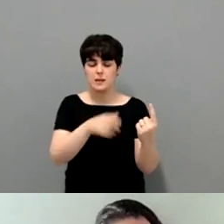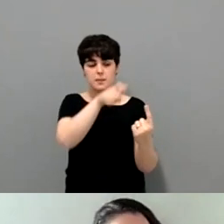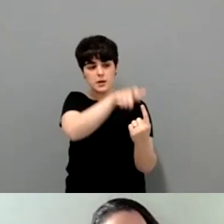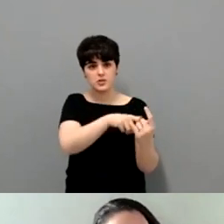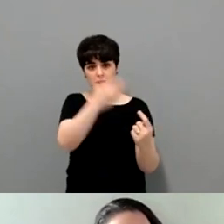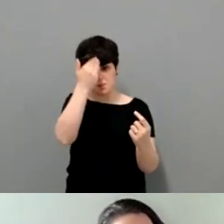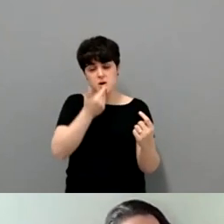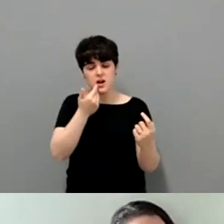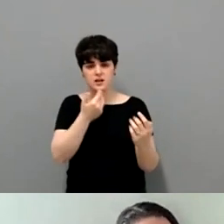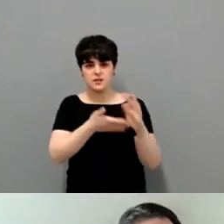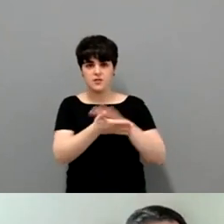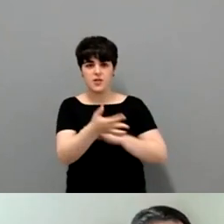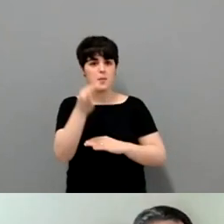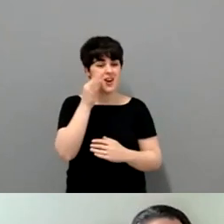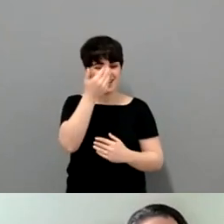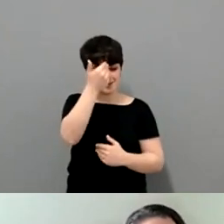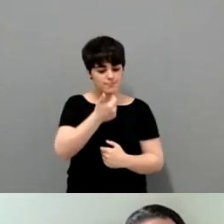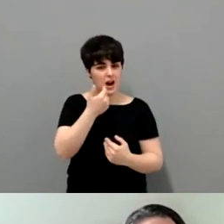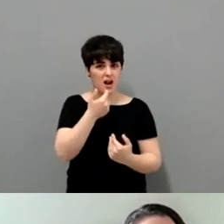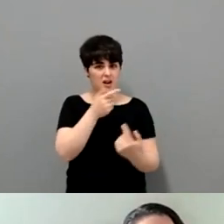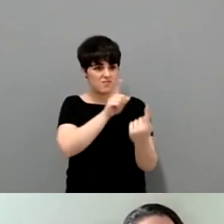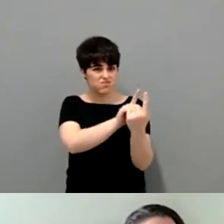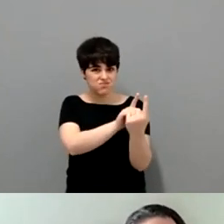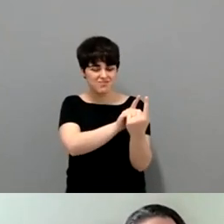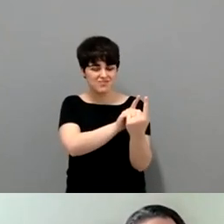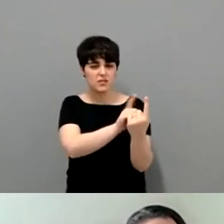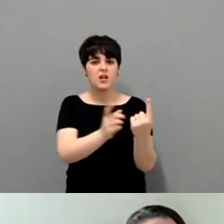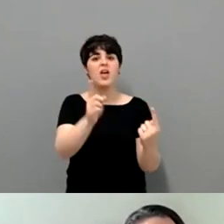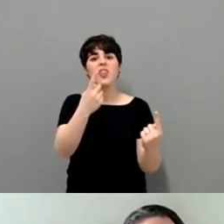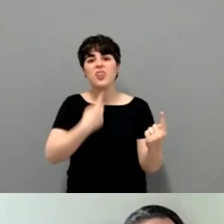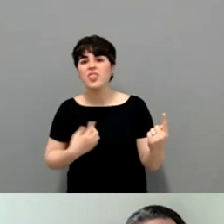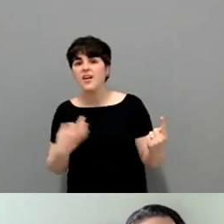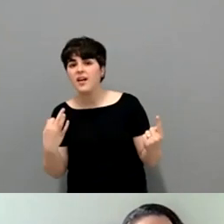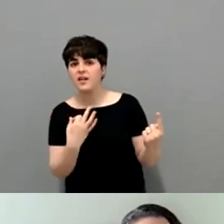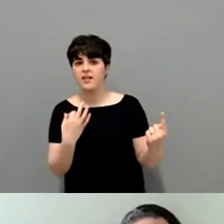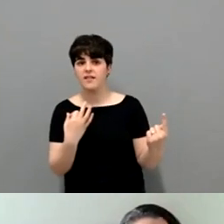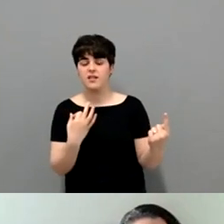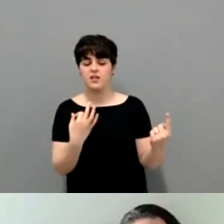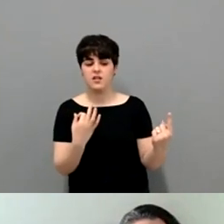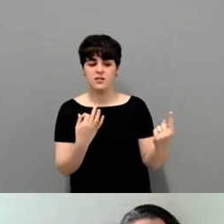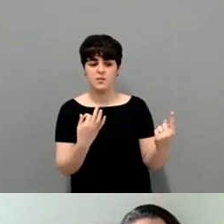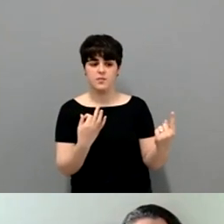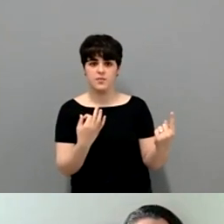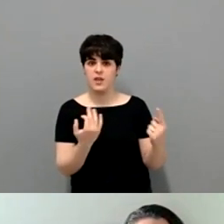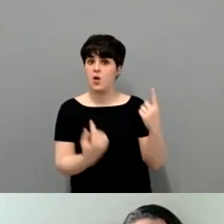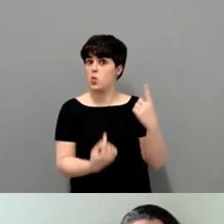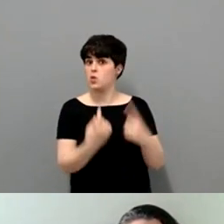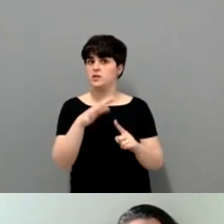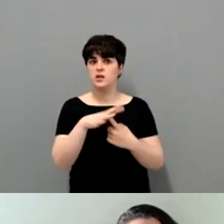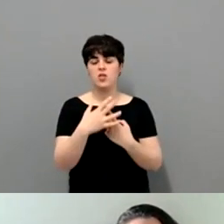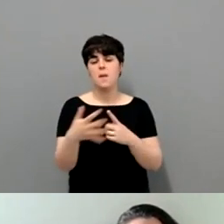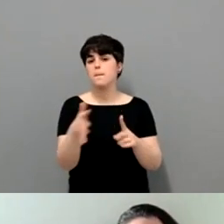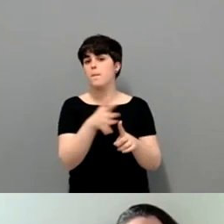cerebral directamente, a las mujeres con parálisis cerebral, nos ha llevado a que en situaciones de